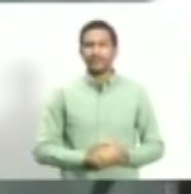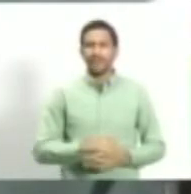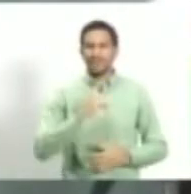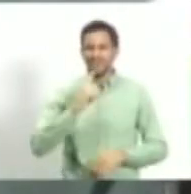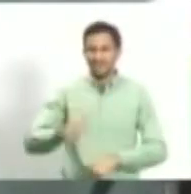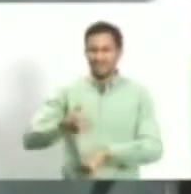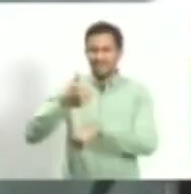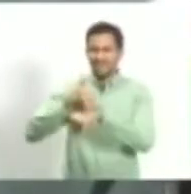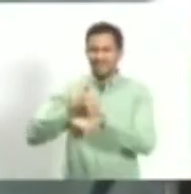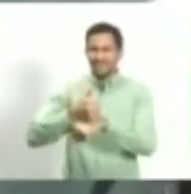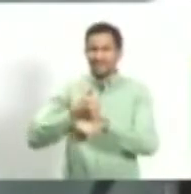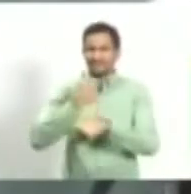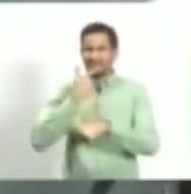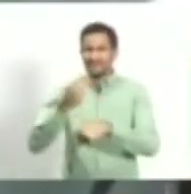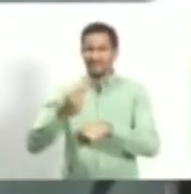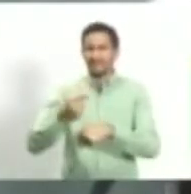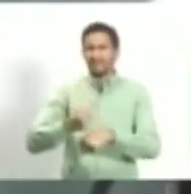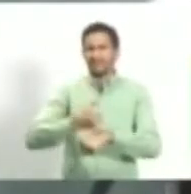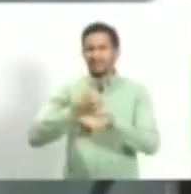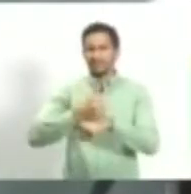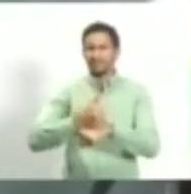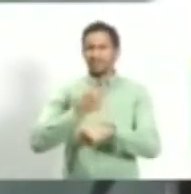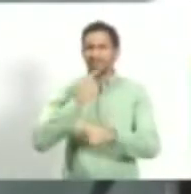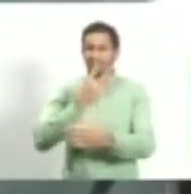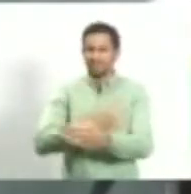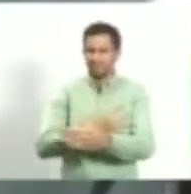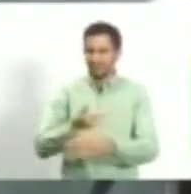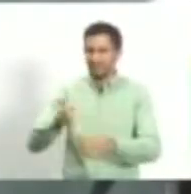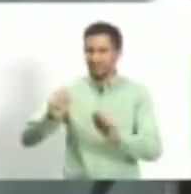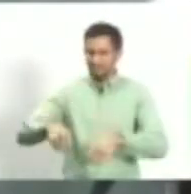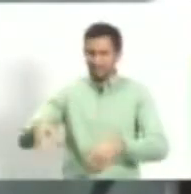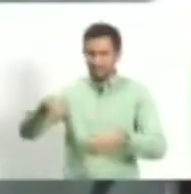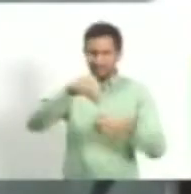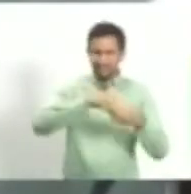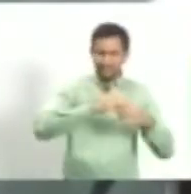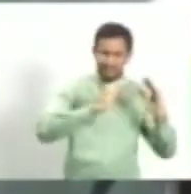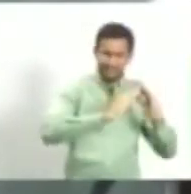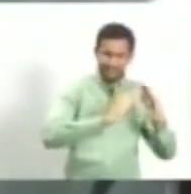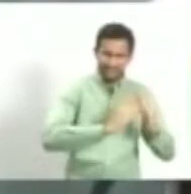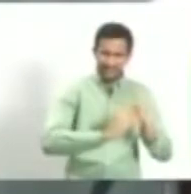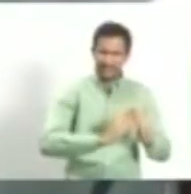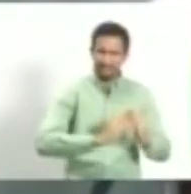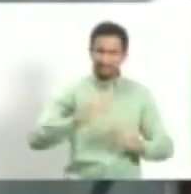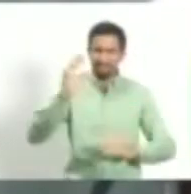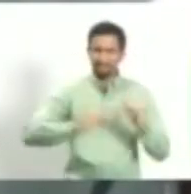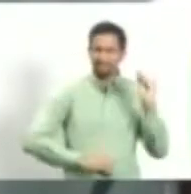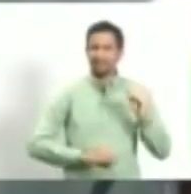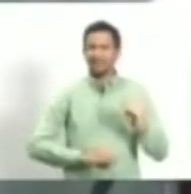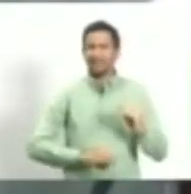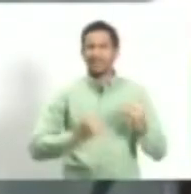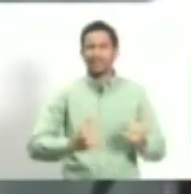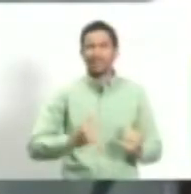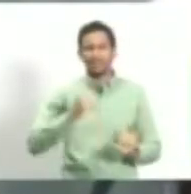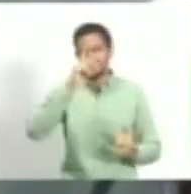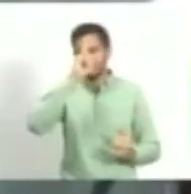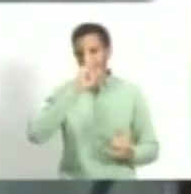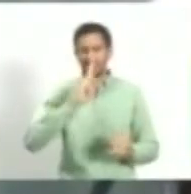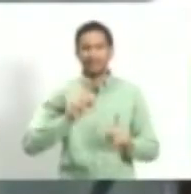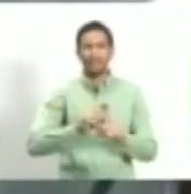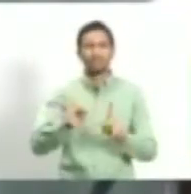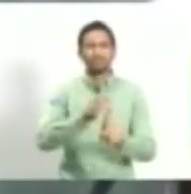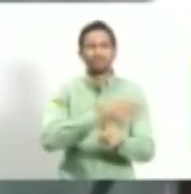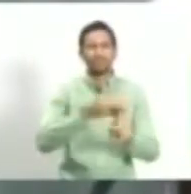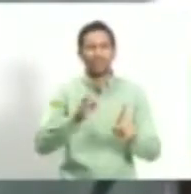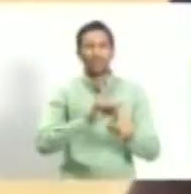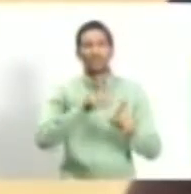de la hemofilia sea beneficiario de una detención domiciliaria. La detención domiciliaria se ha convertido en cómplice de la corrupción